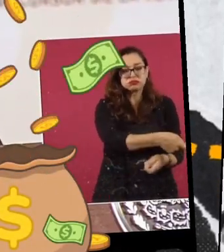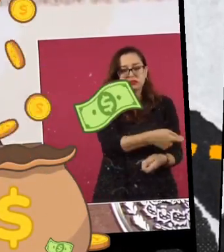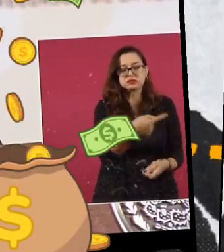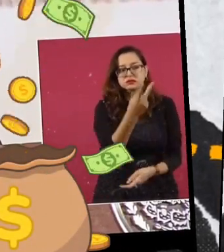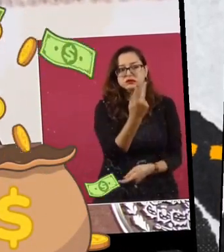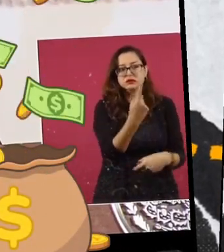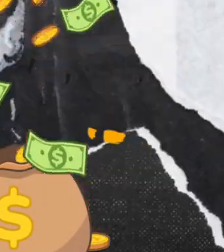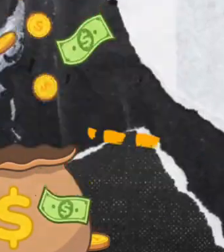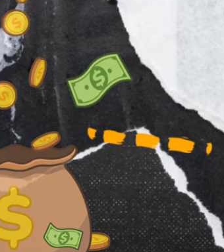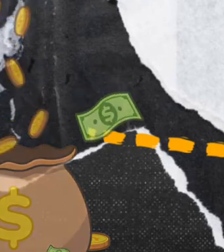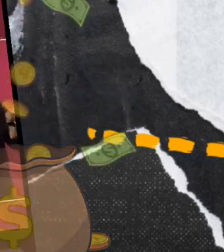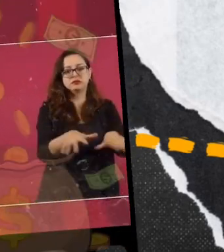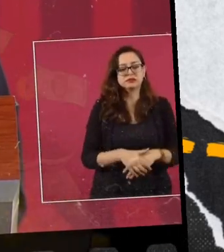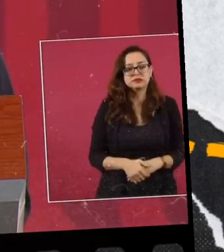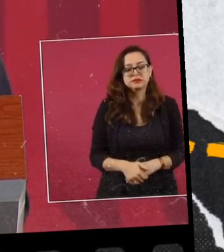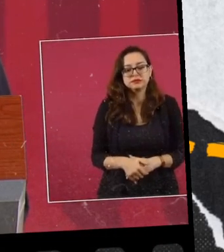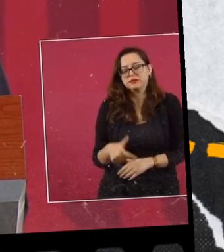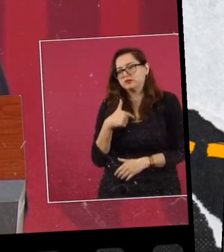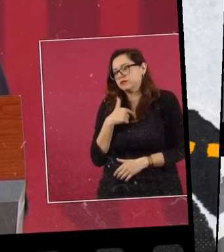en un programa de televisión.